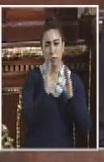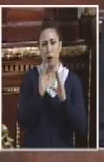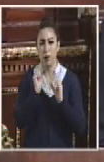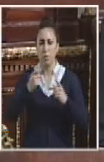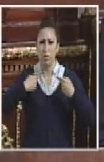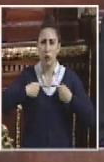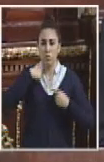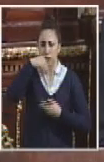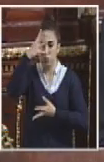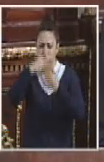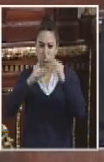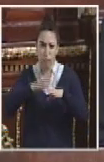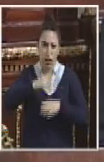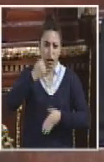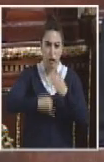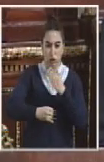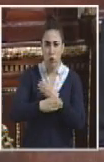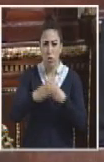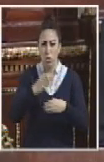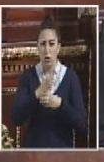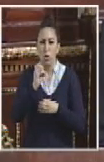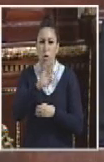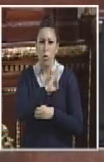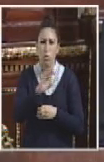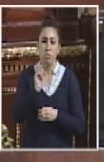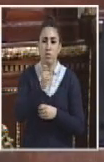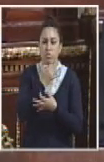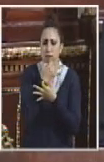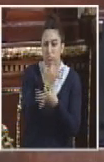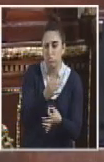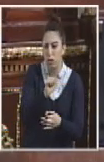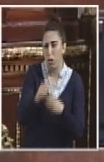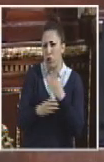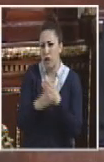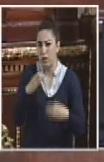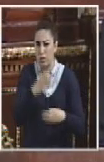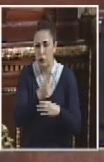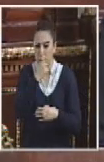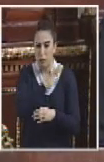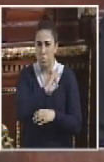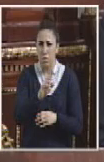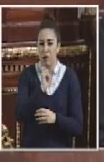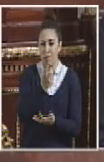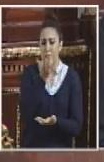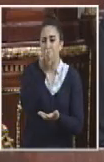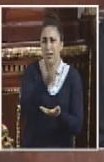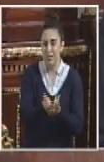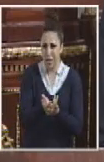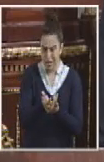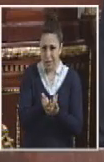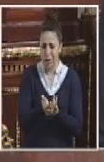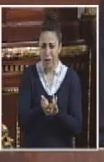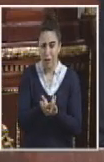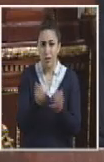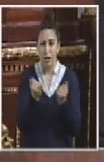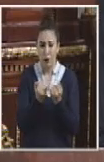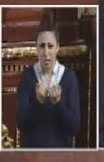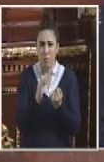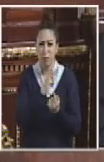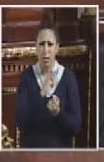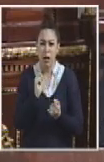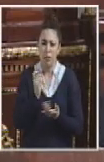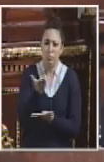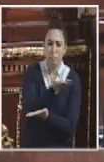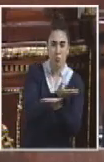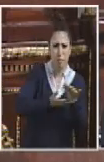adultos mayores e integración a los distintos ámbitos de la sociedad y de su quehacer humano. Proporcionarán también convivencia sana con